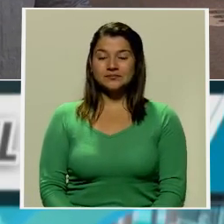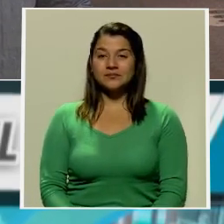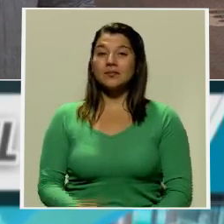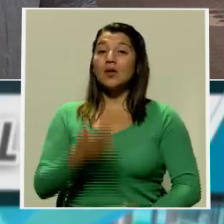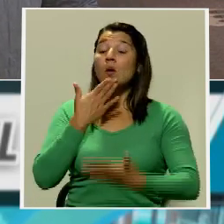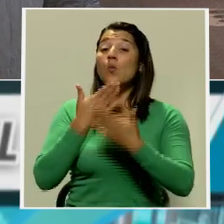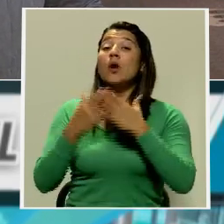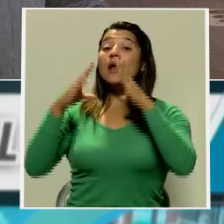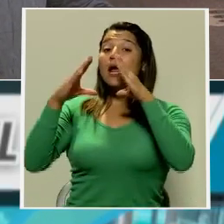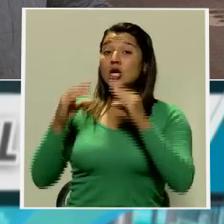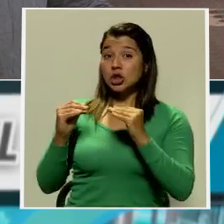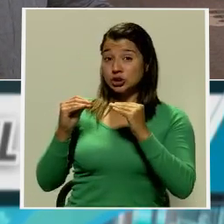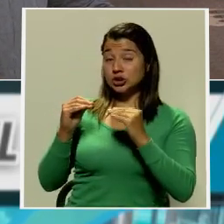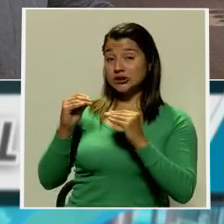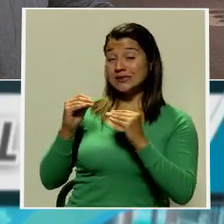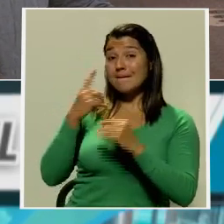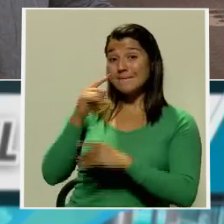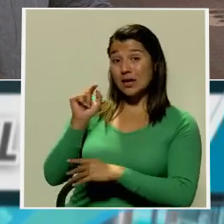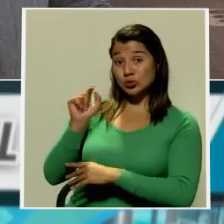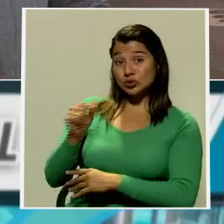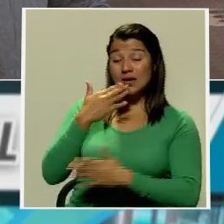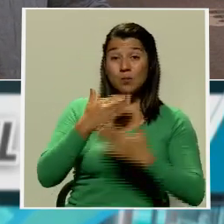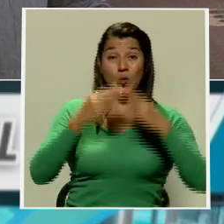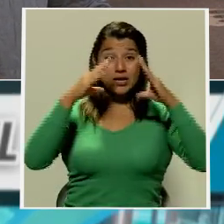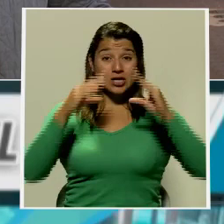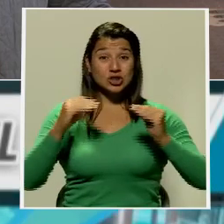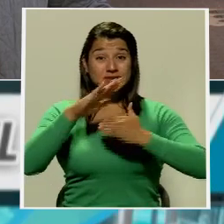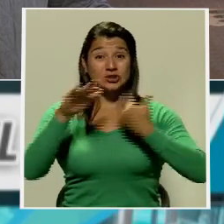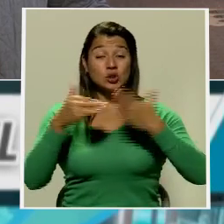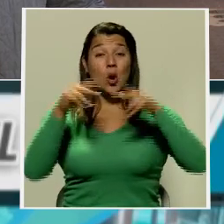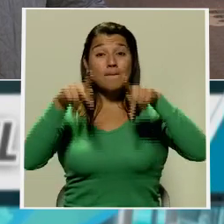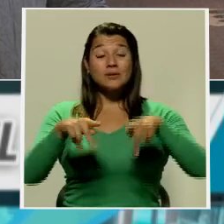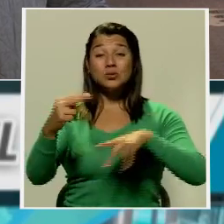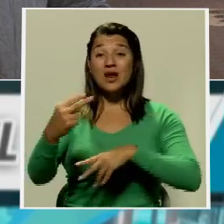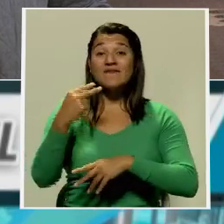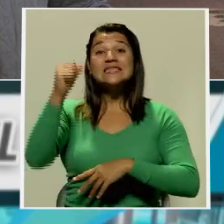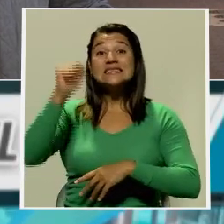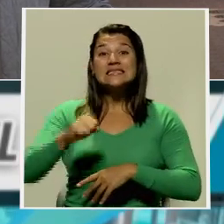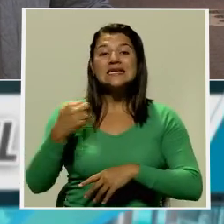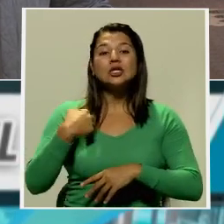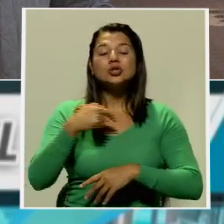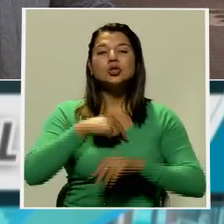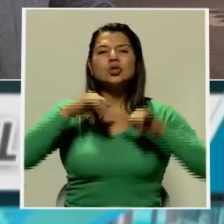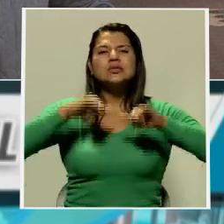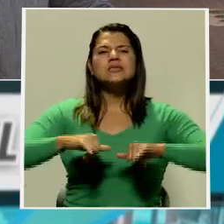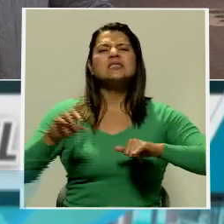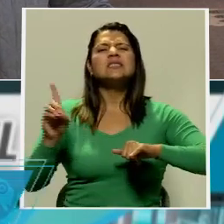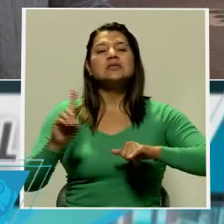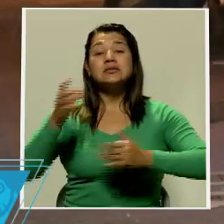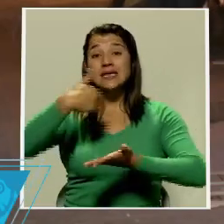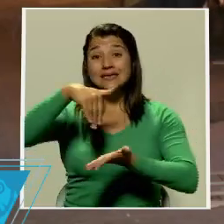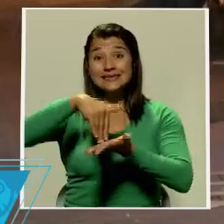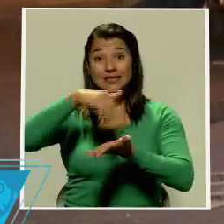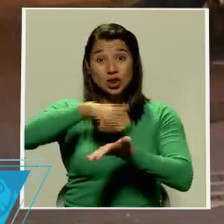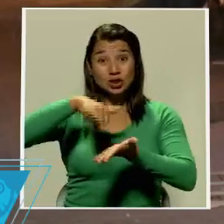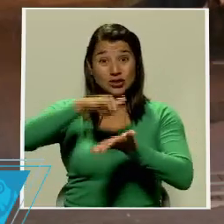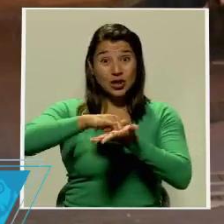Buenas noches, don Ernesto, para usted y para los televidentes. Estamos en el centro de San José porque